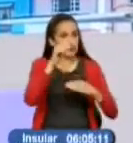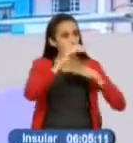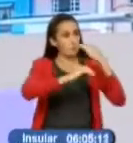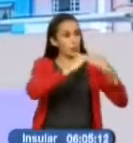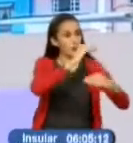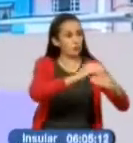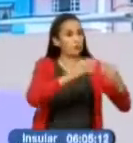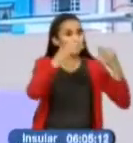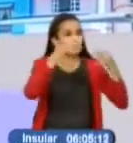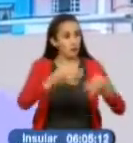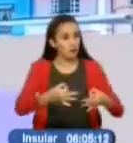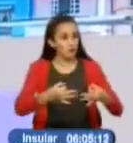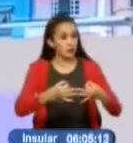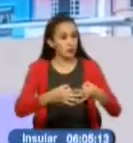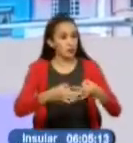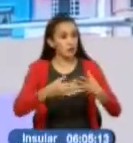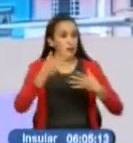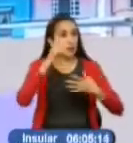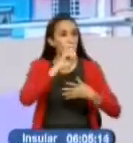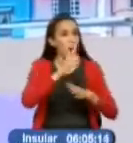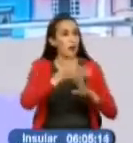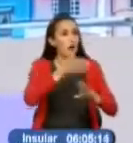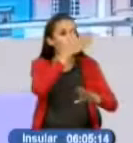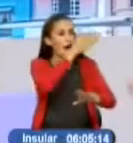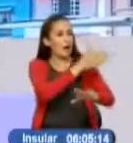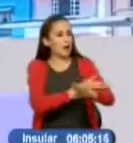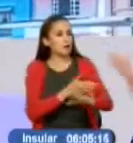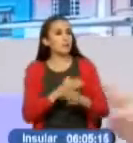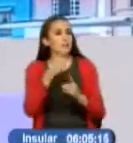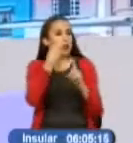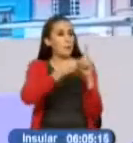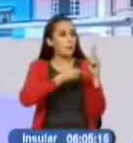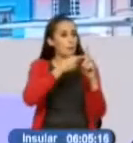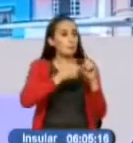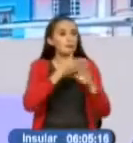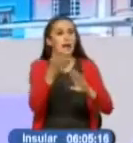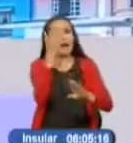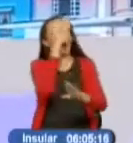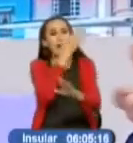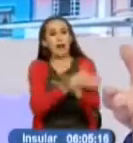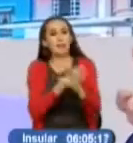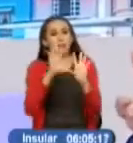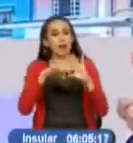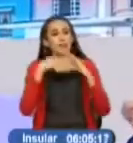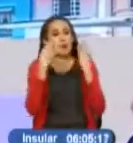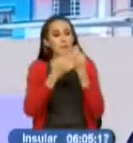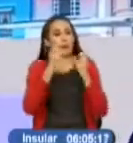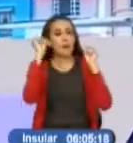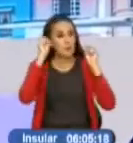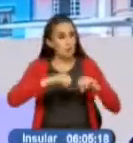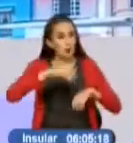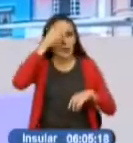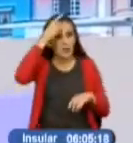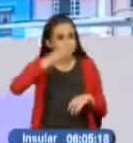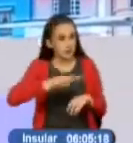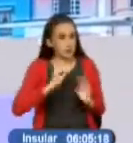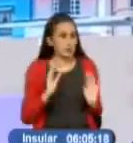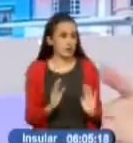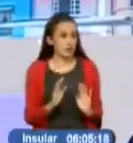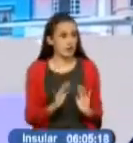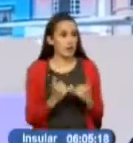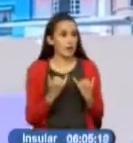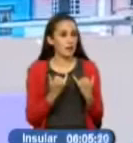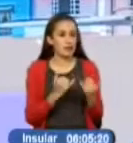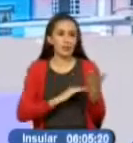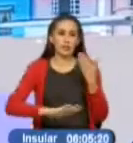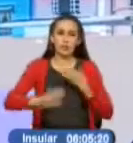debería ser por lo menos un par de meses antes, de tal manera que el chico y las familias puedan decidir. Esto es lo lógico. No obstante, aquí y en